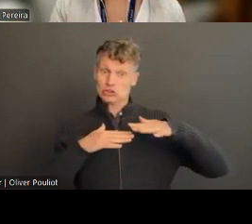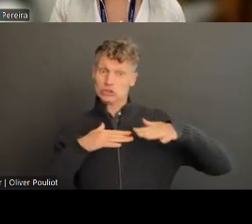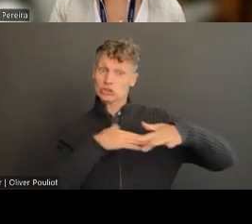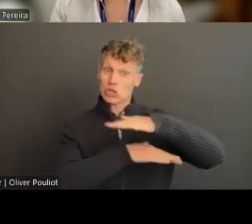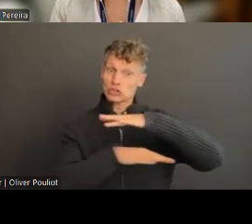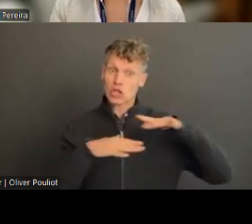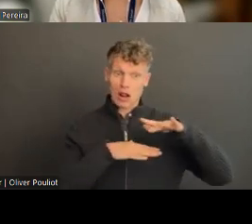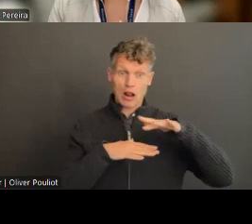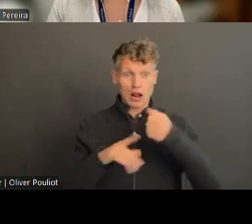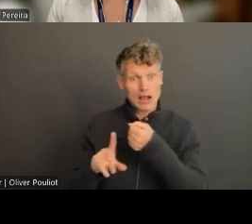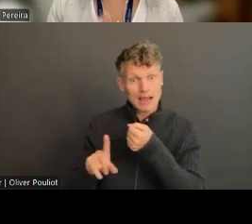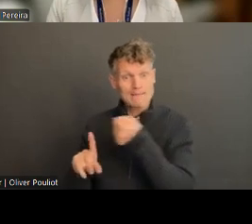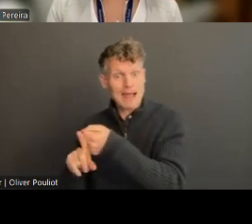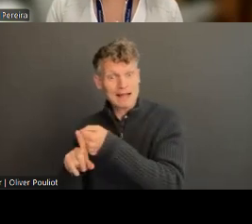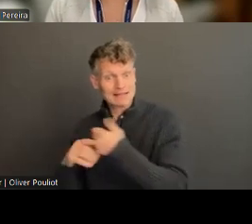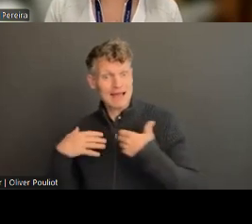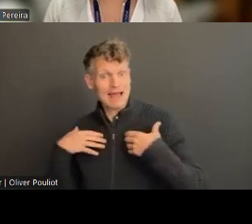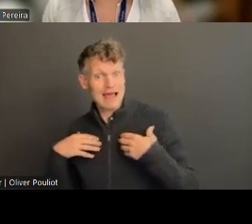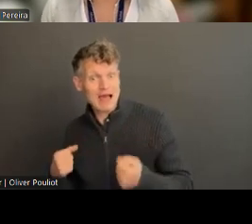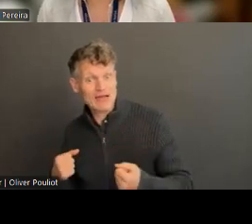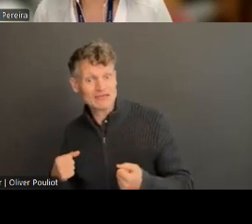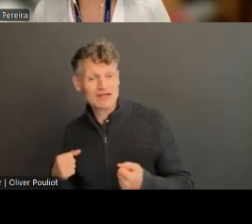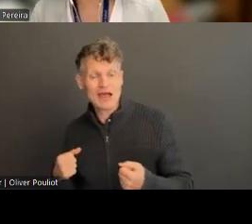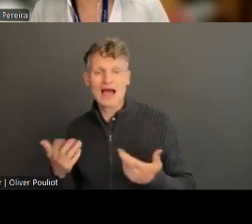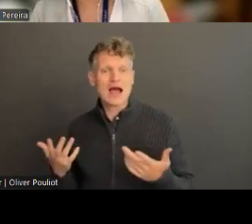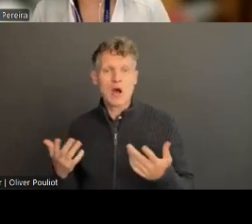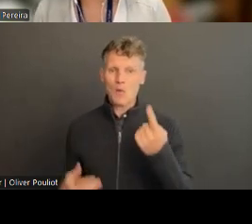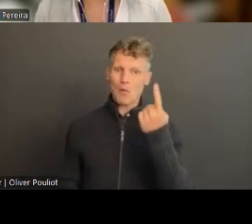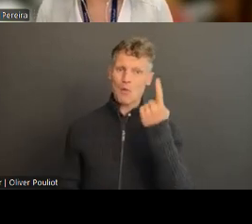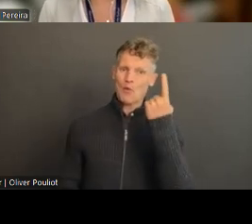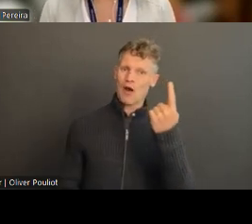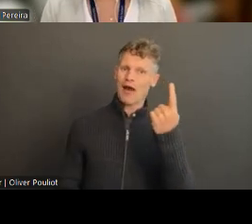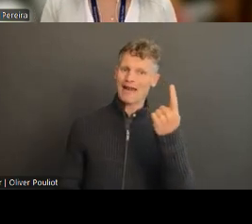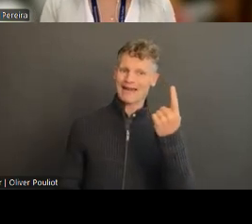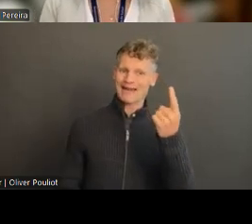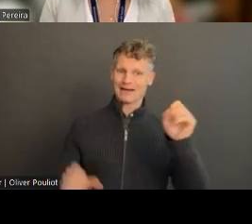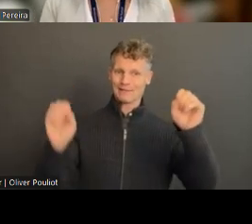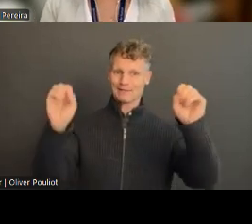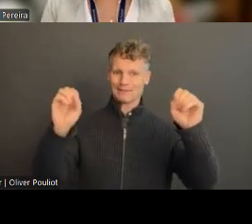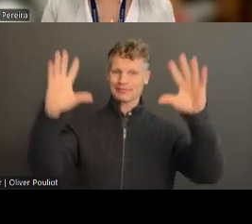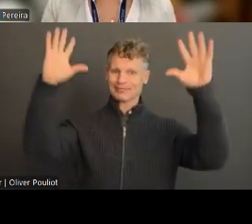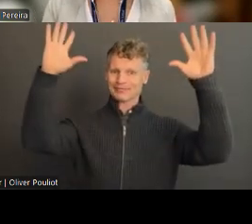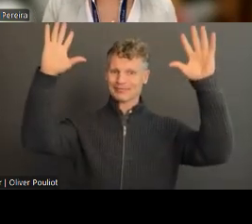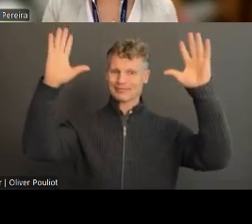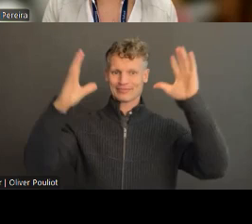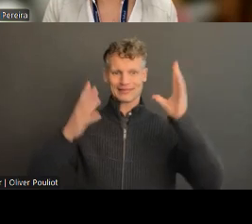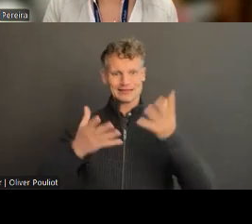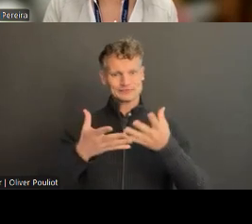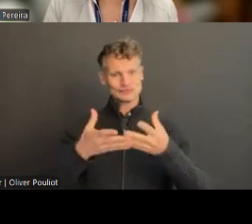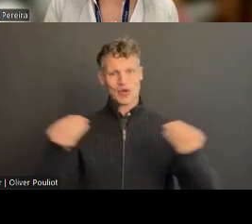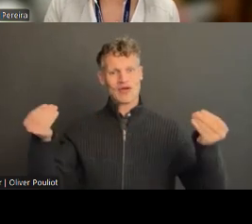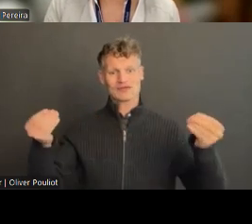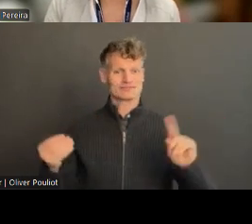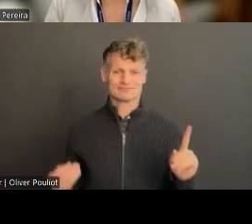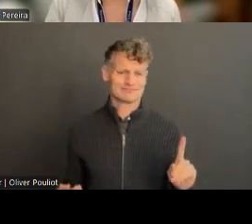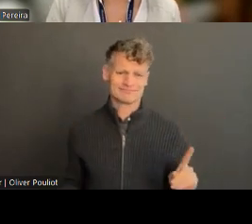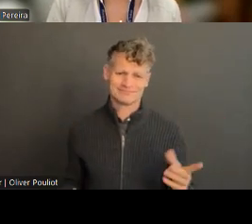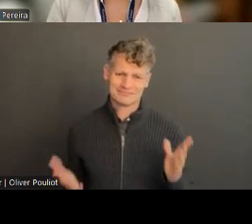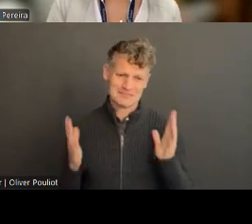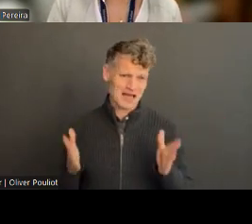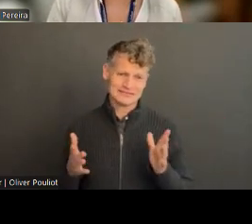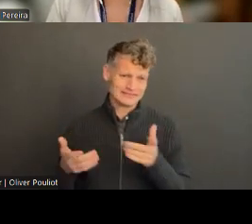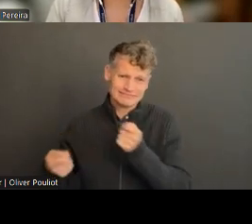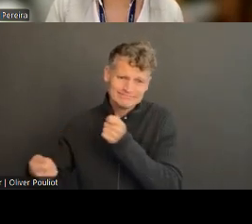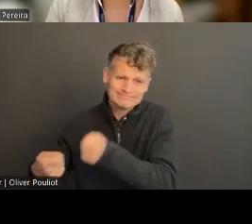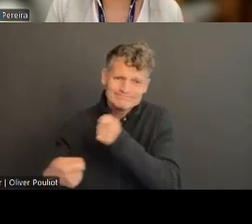en subpoblaciones, como son poblaciones con diversidades sexuales, ¿cierto?, poblaciones originarias, migrantes, personas